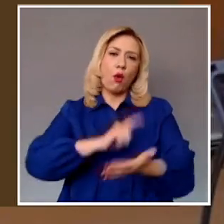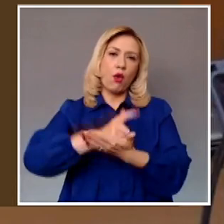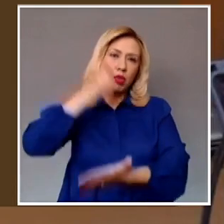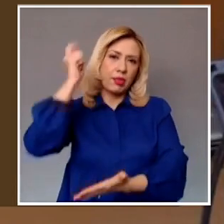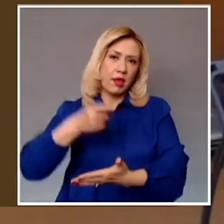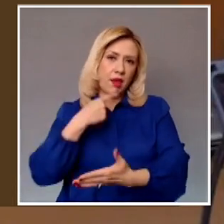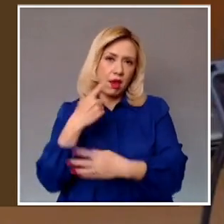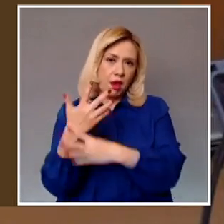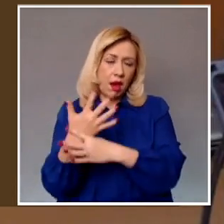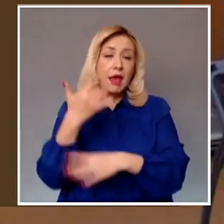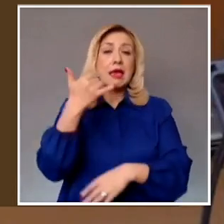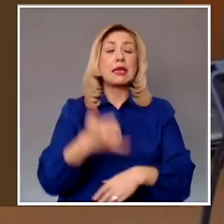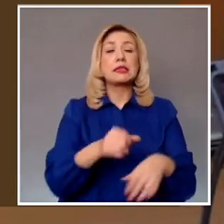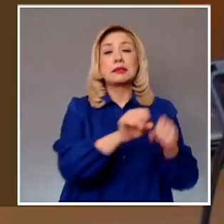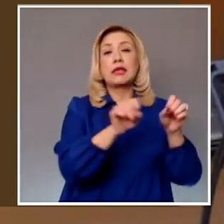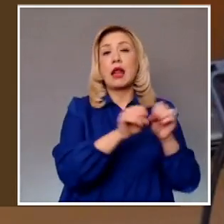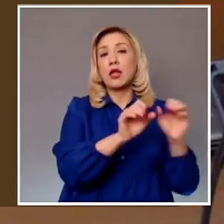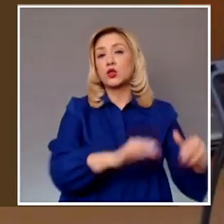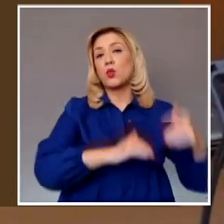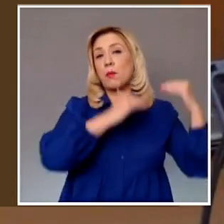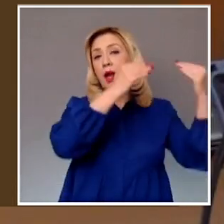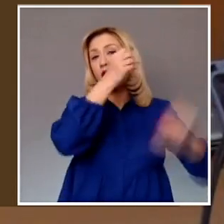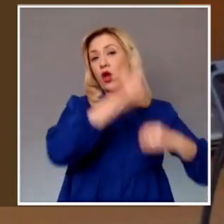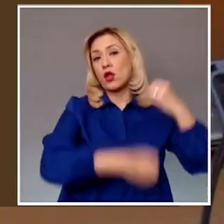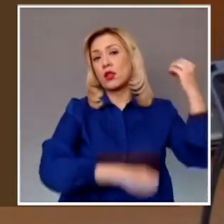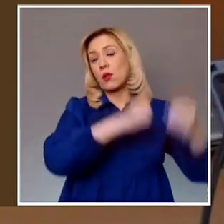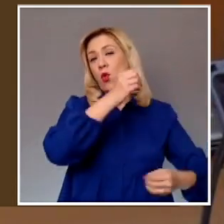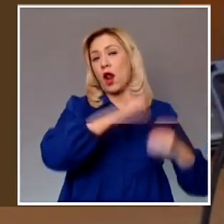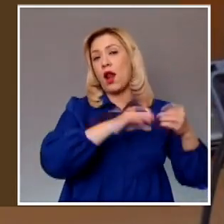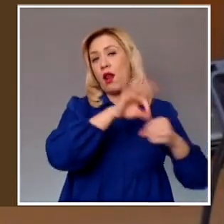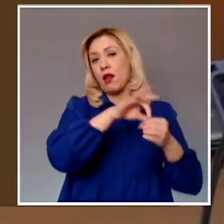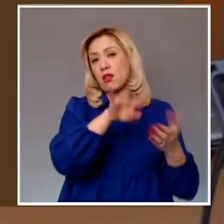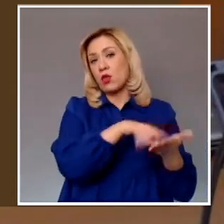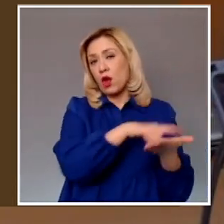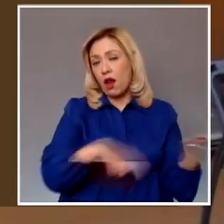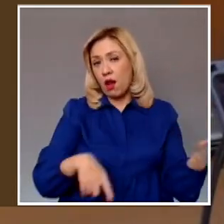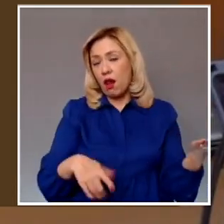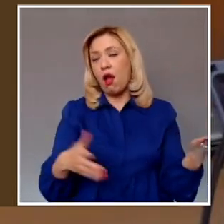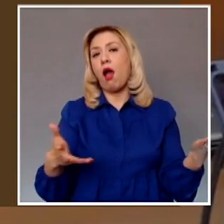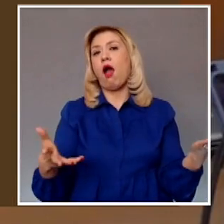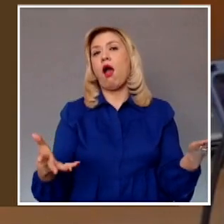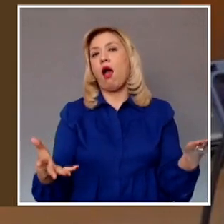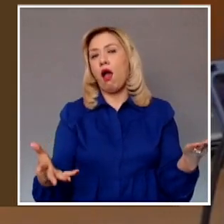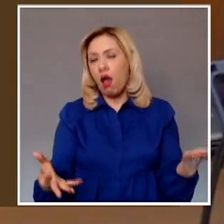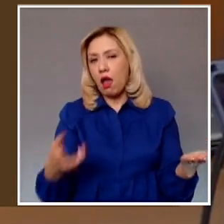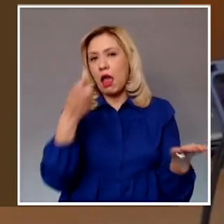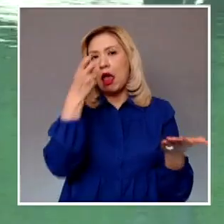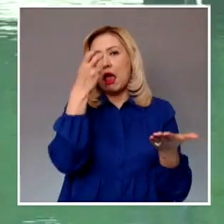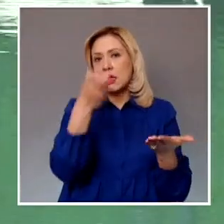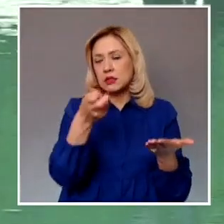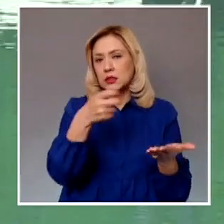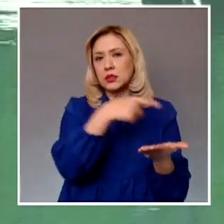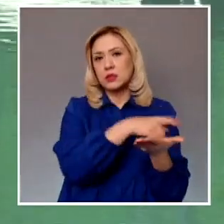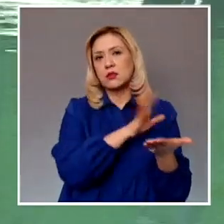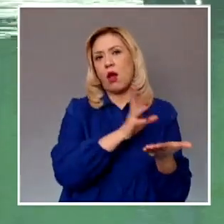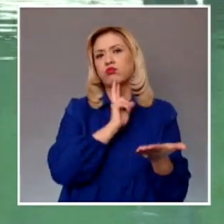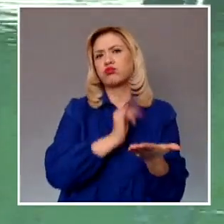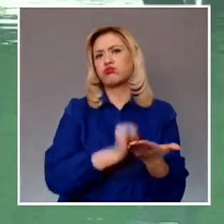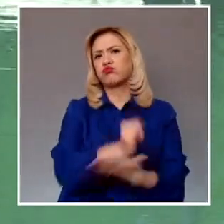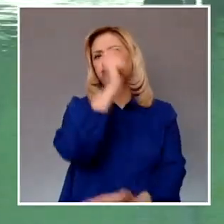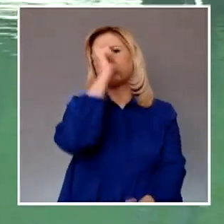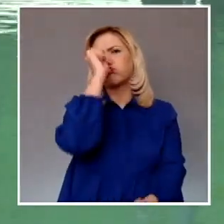Sala Superior del Tribunal Electoral. Al confirmar la resolución del Tribunal Electoral del Estado en el mismo